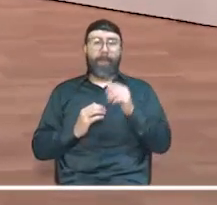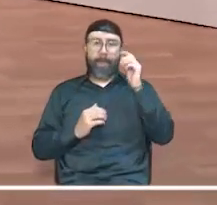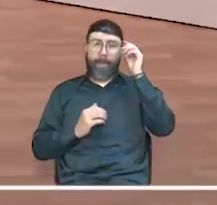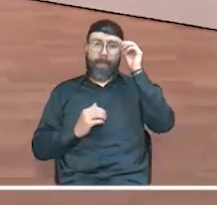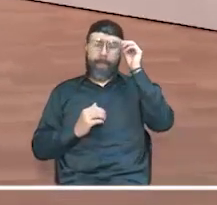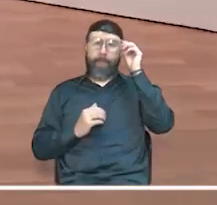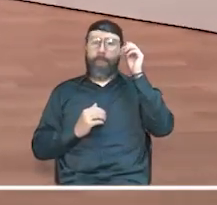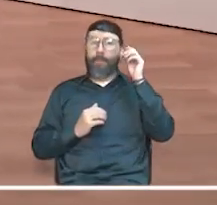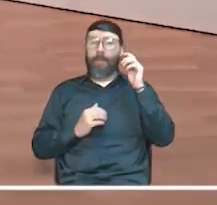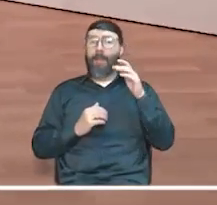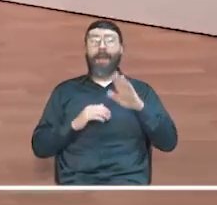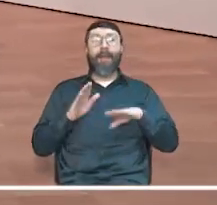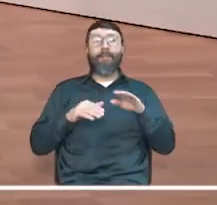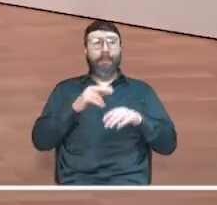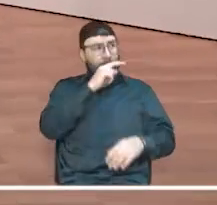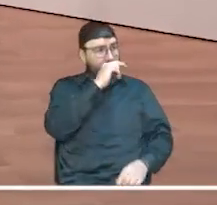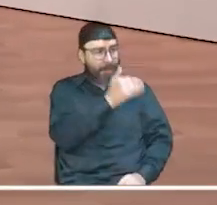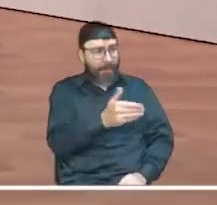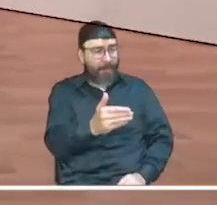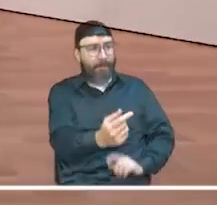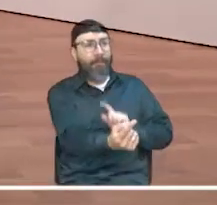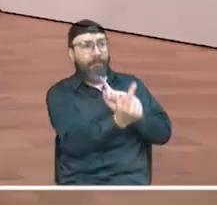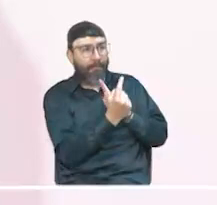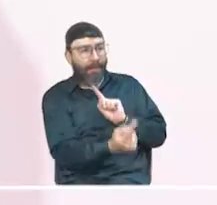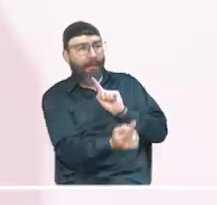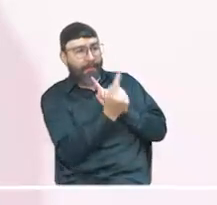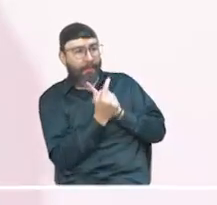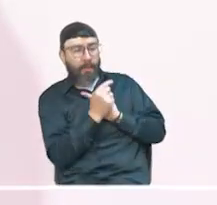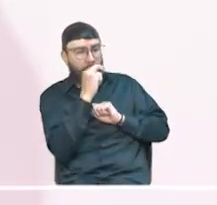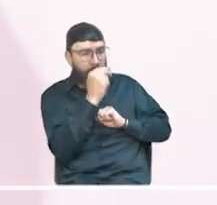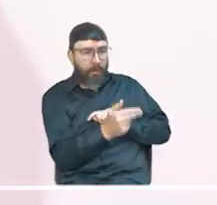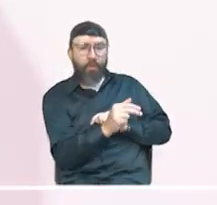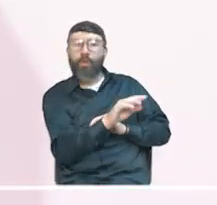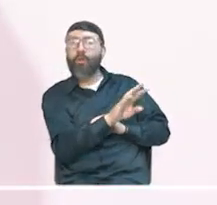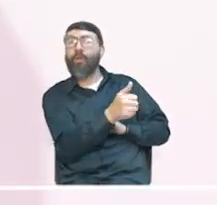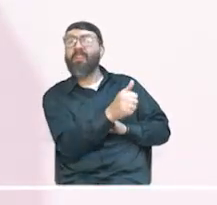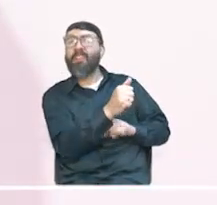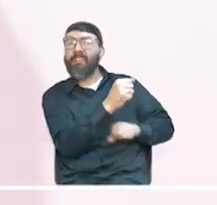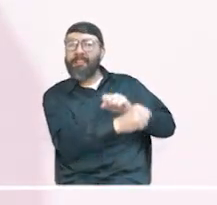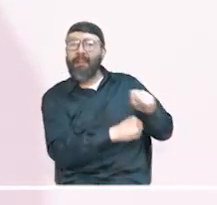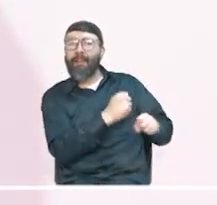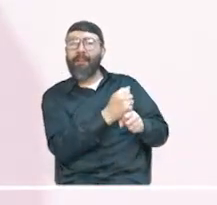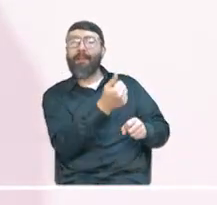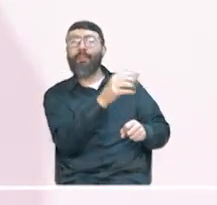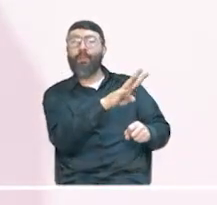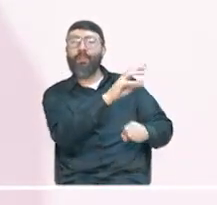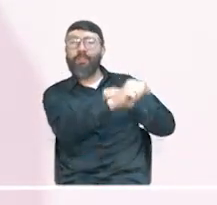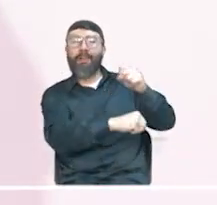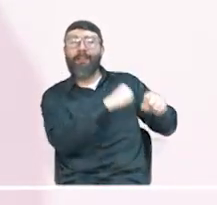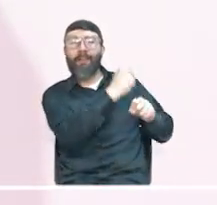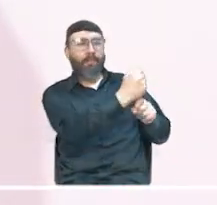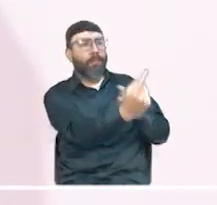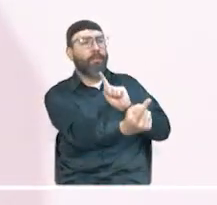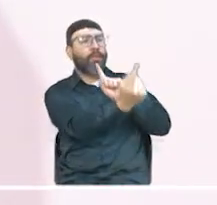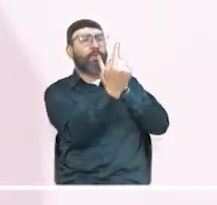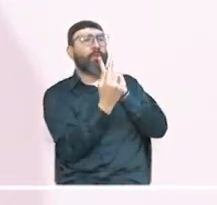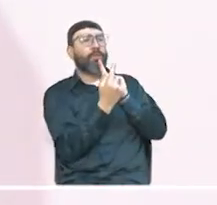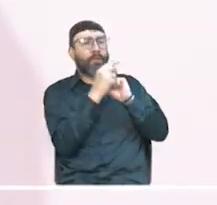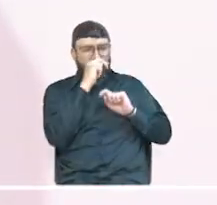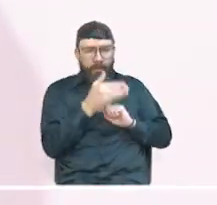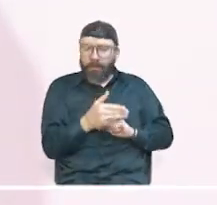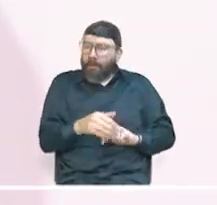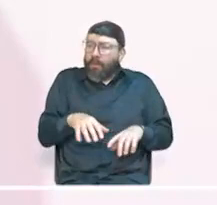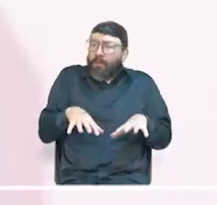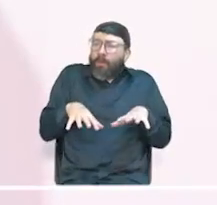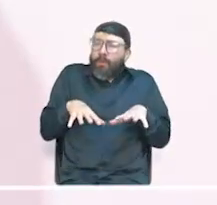un poquito cuando los niños, porque ya lo veo mucho desde los niños desde los 10 o 14 años que van a consulta y son tiesitos. ¿Y por